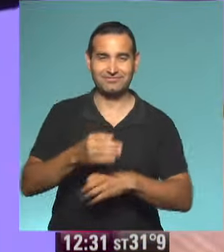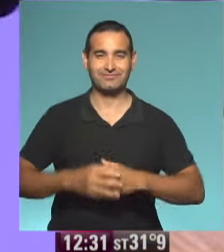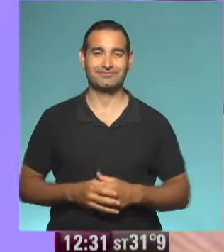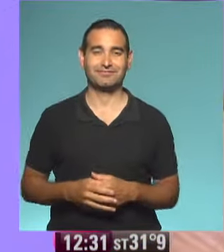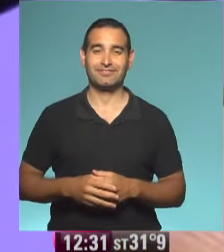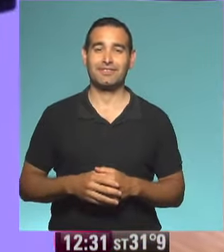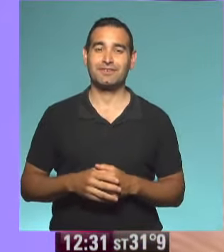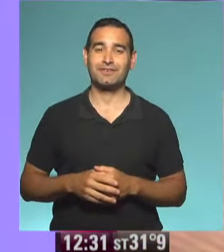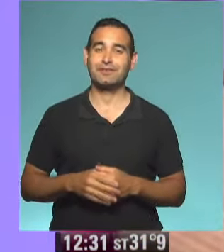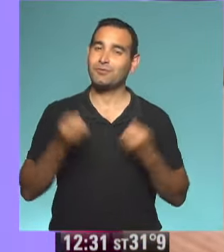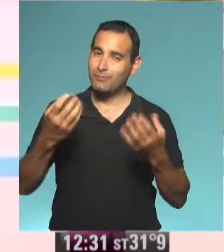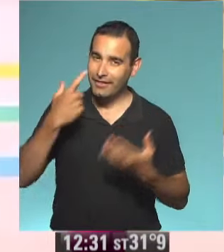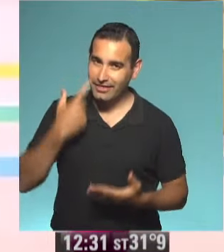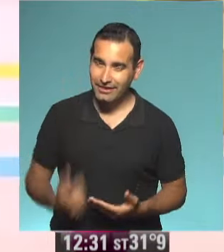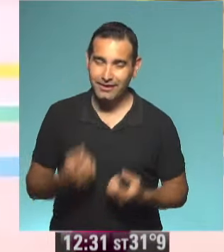día,